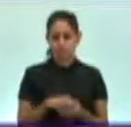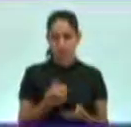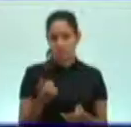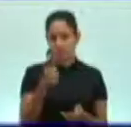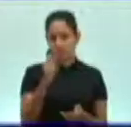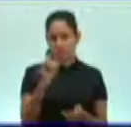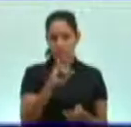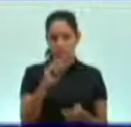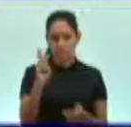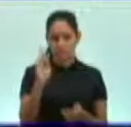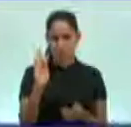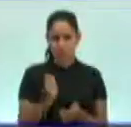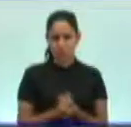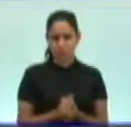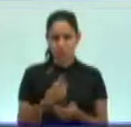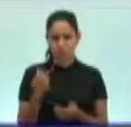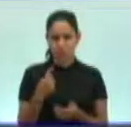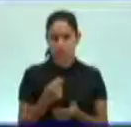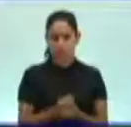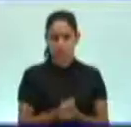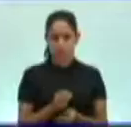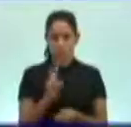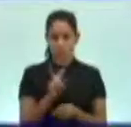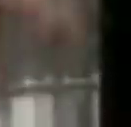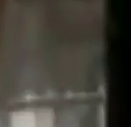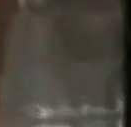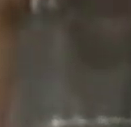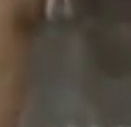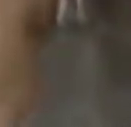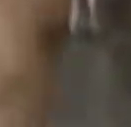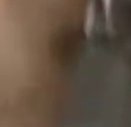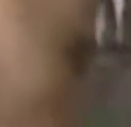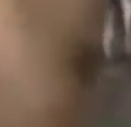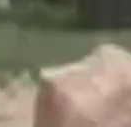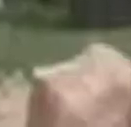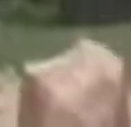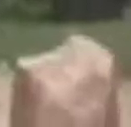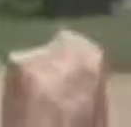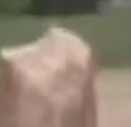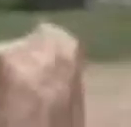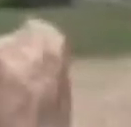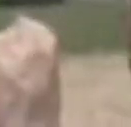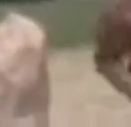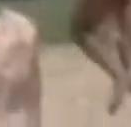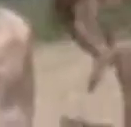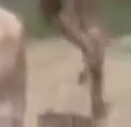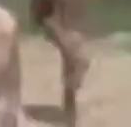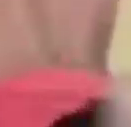conocen, son la palma, el tocororo y la mariposa. Si quieres saber...